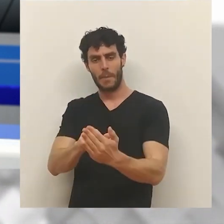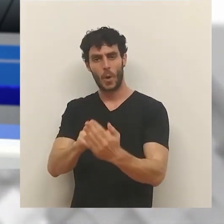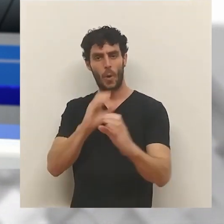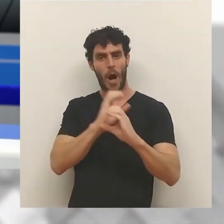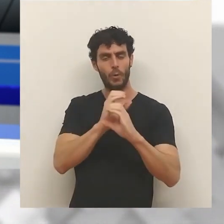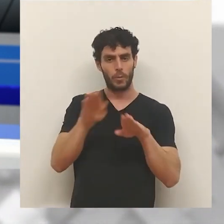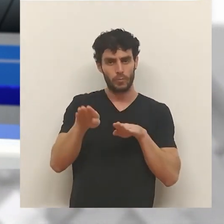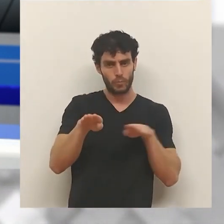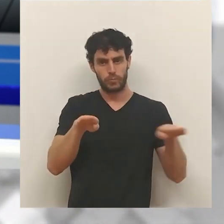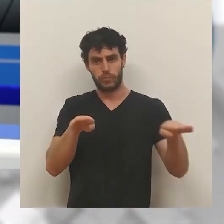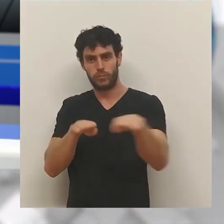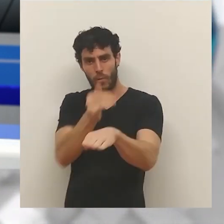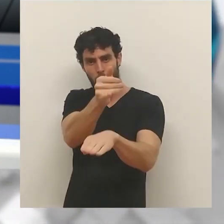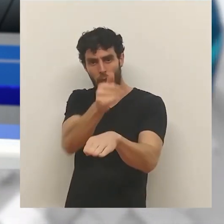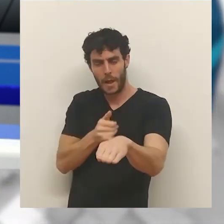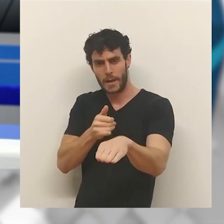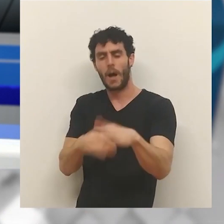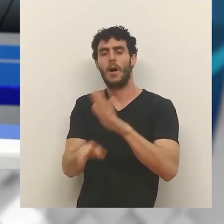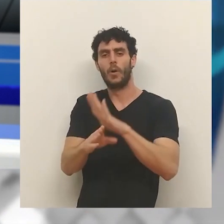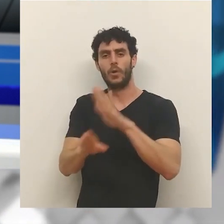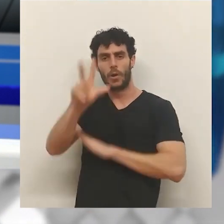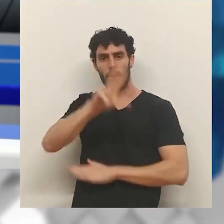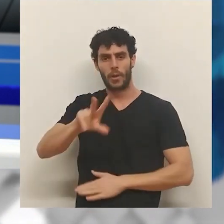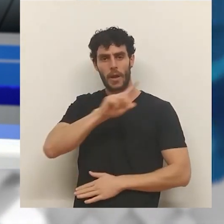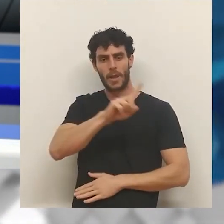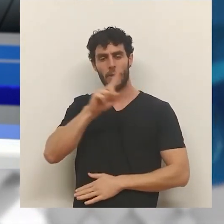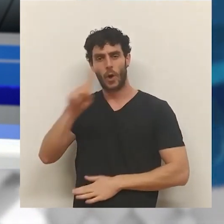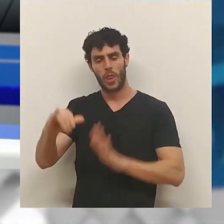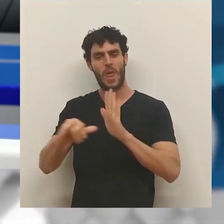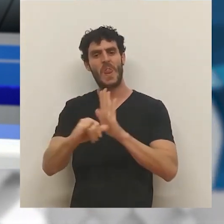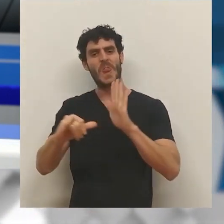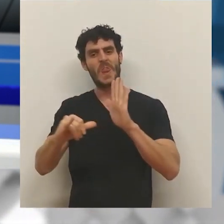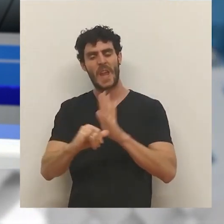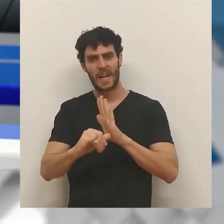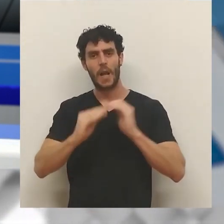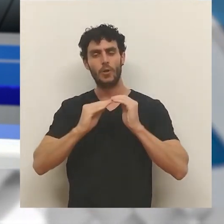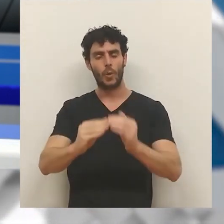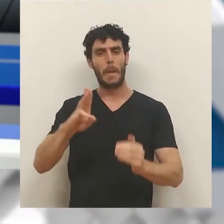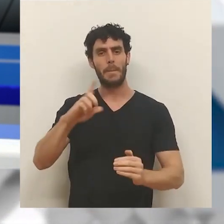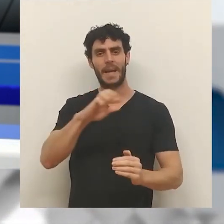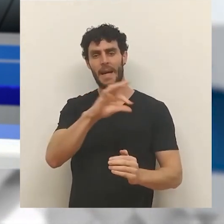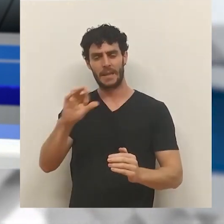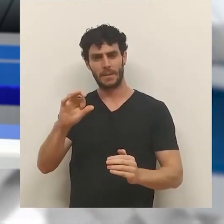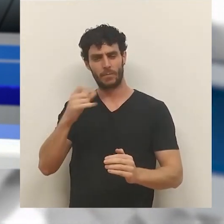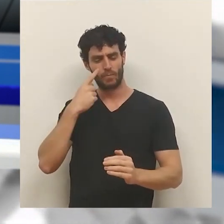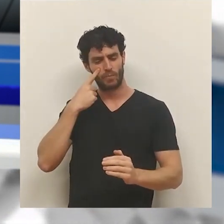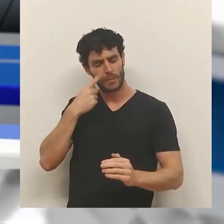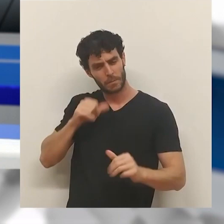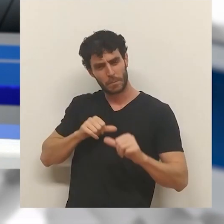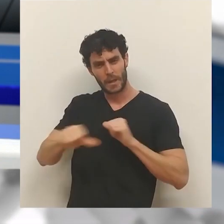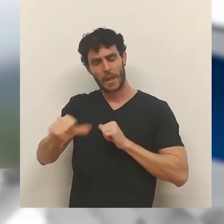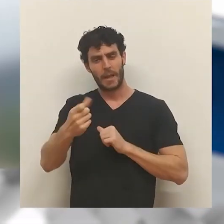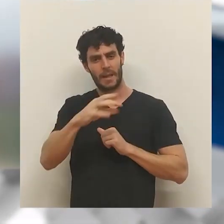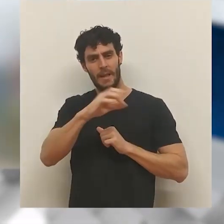autobús adelantaba a un camión en línea continua. Una maniobra que se produjo en la Nacional 111 cerca del túnel del puerto de Piqueras.